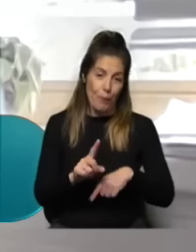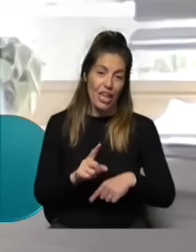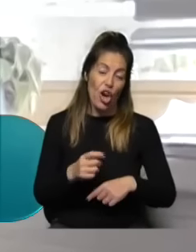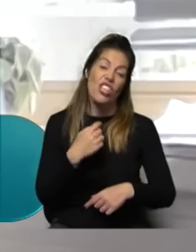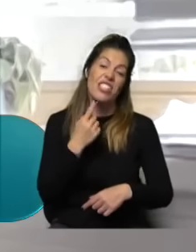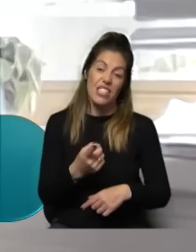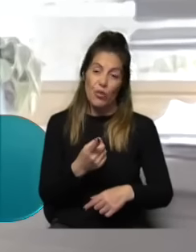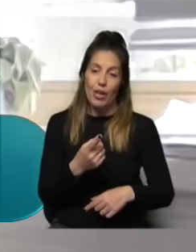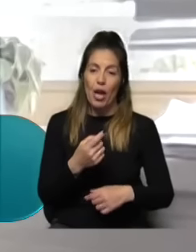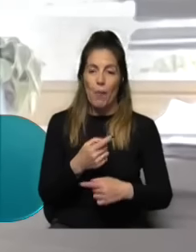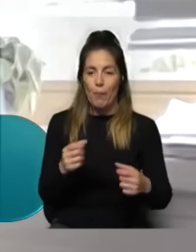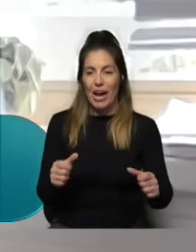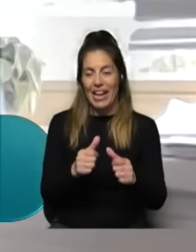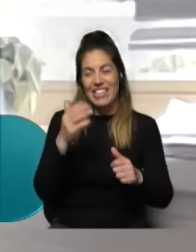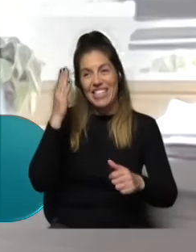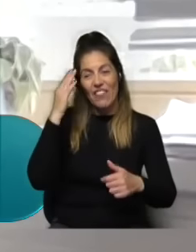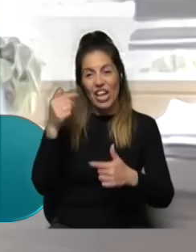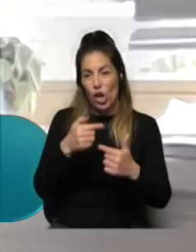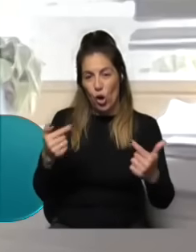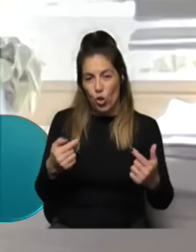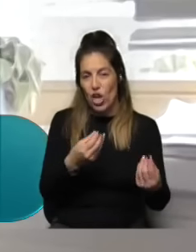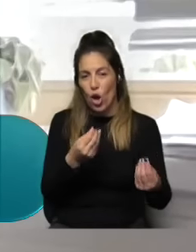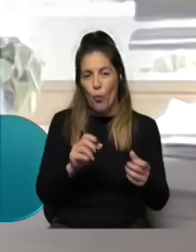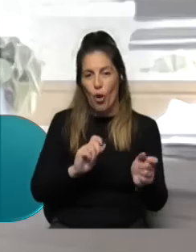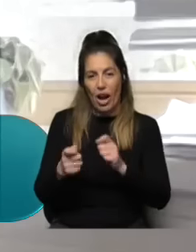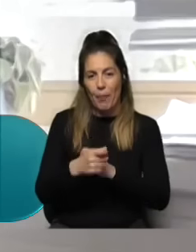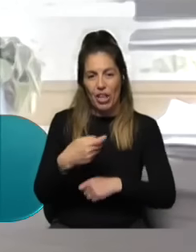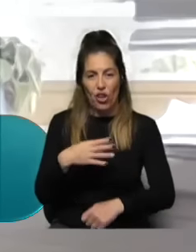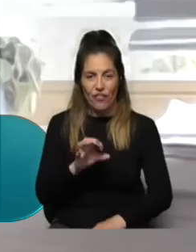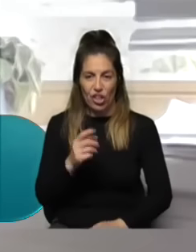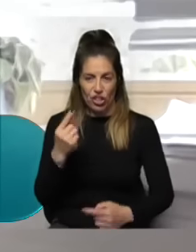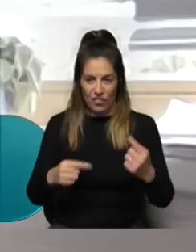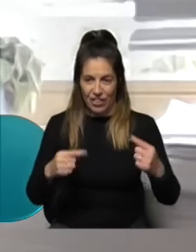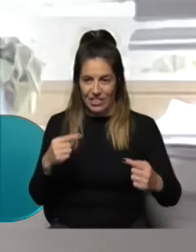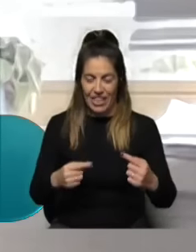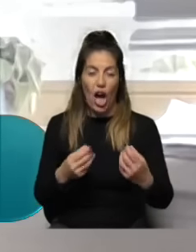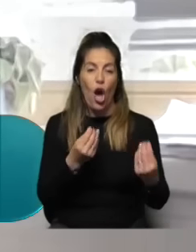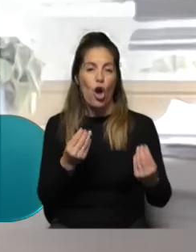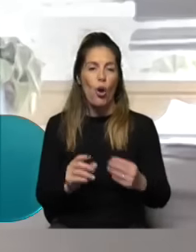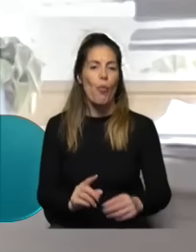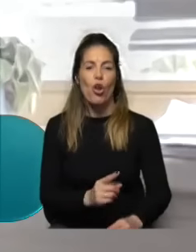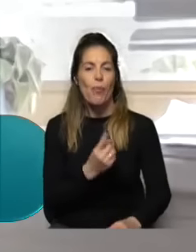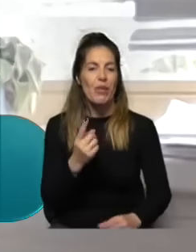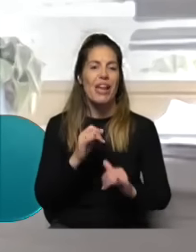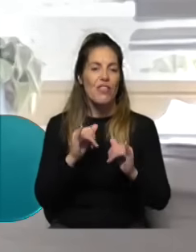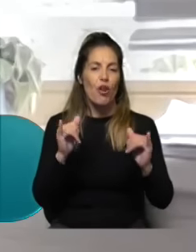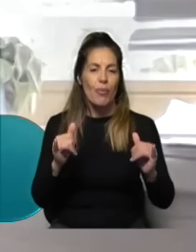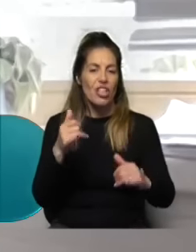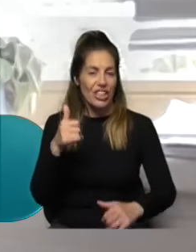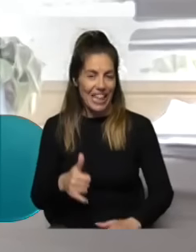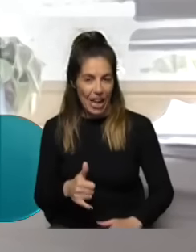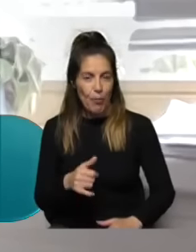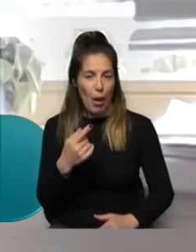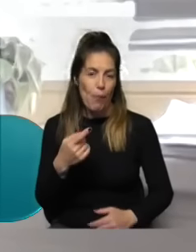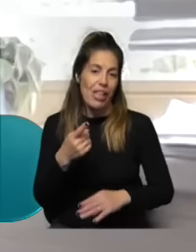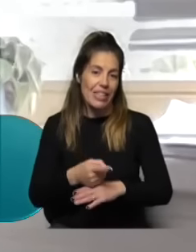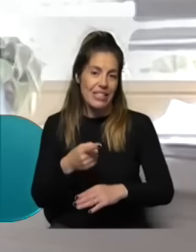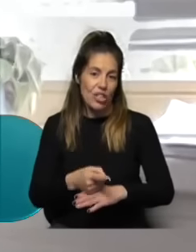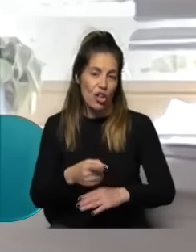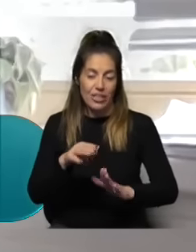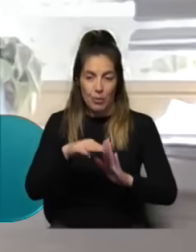sirve para saber cosas sobre cómo está cambiando la biodiversidad, ¿no? Que es como el primer dato que tenés que tener para después tomar